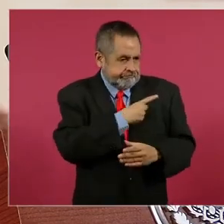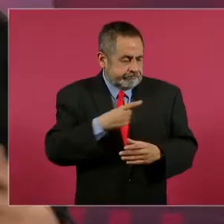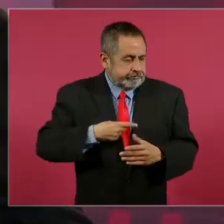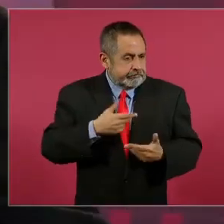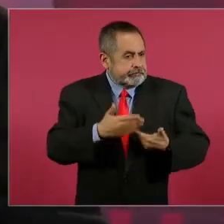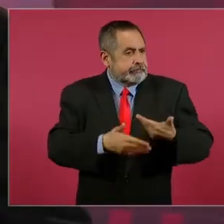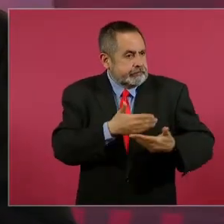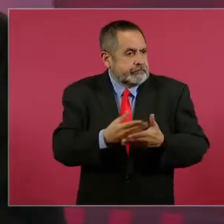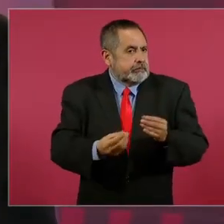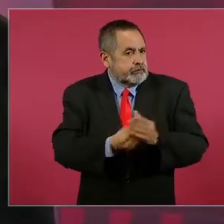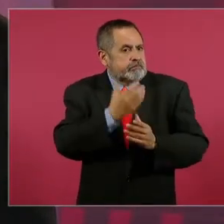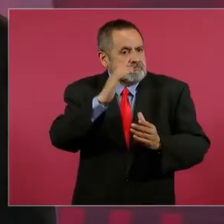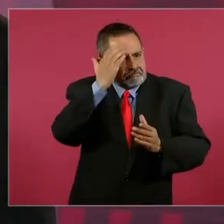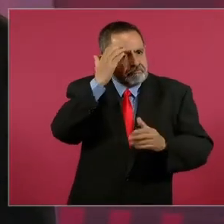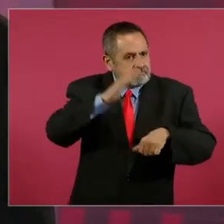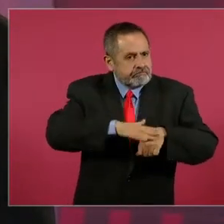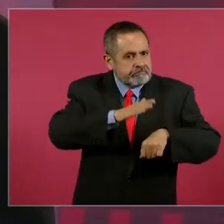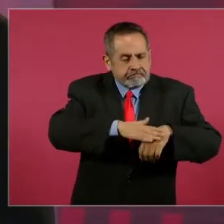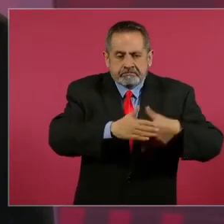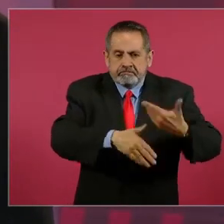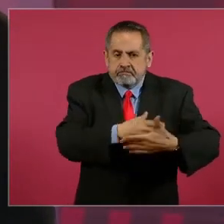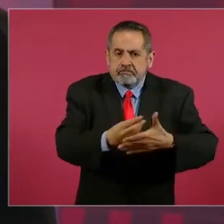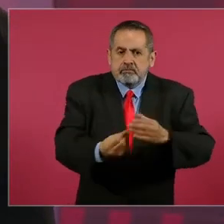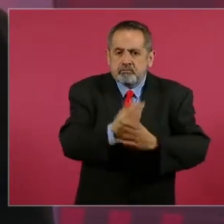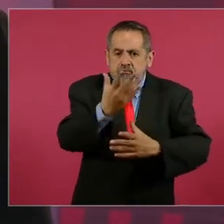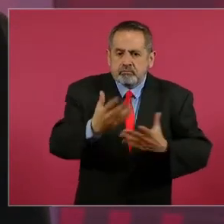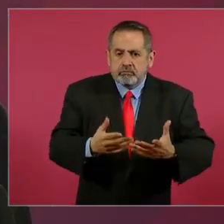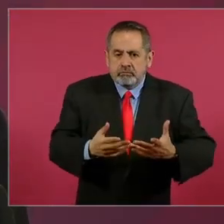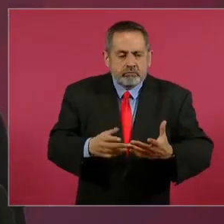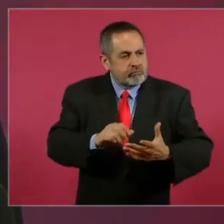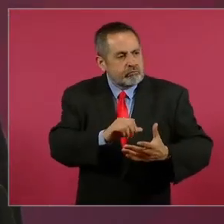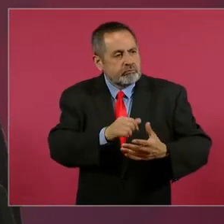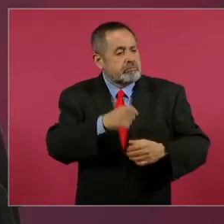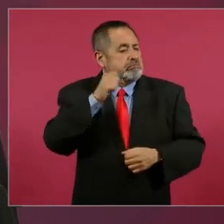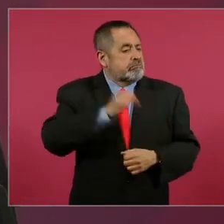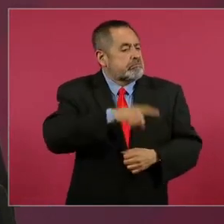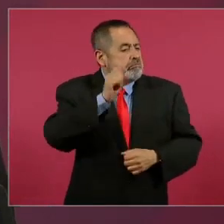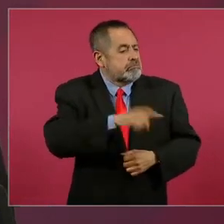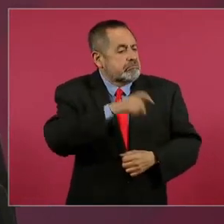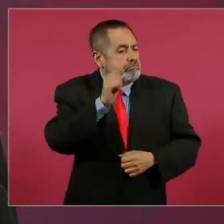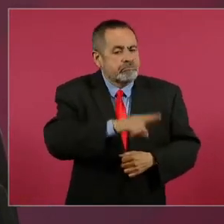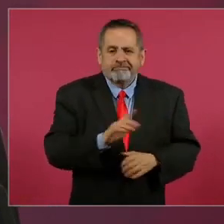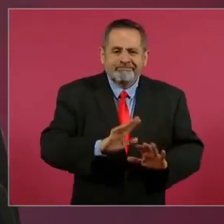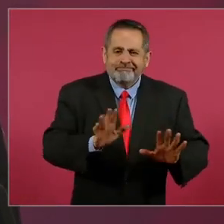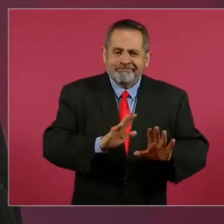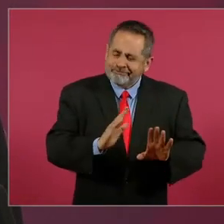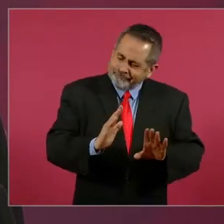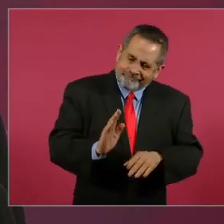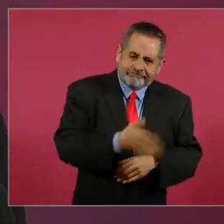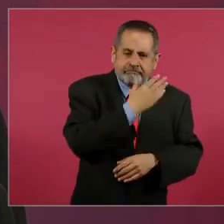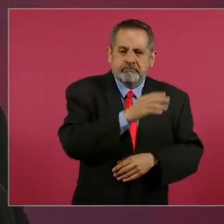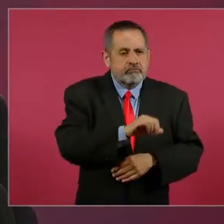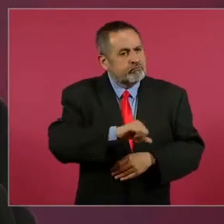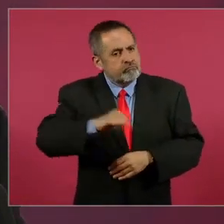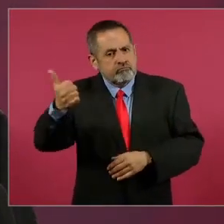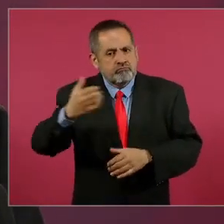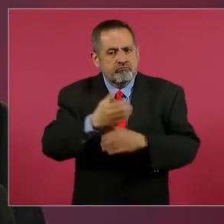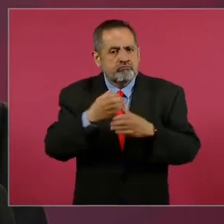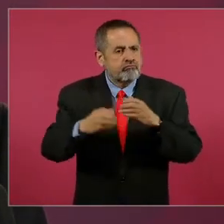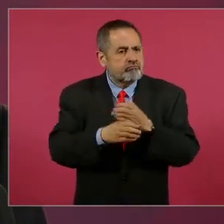experimentar lo nuevo.